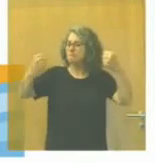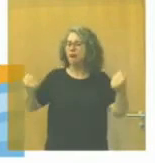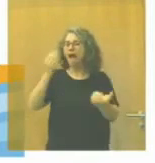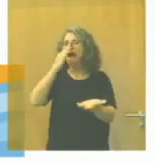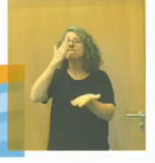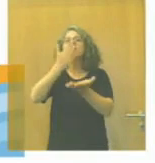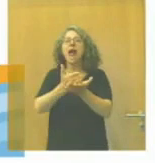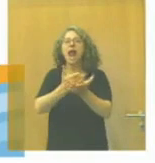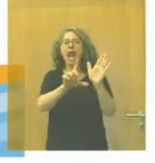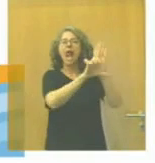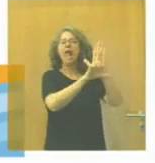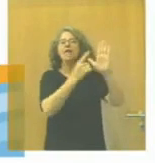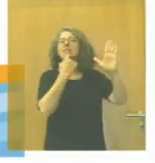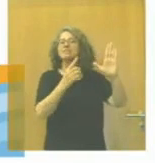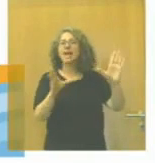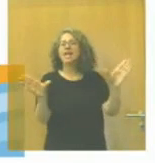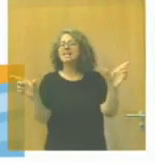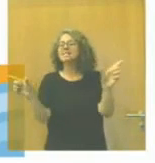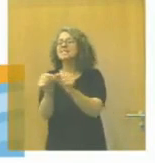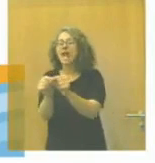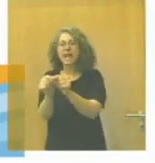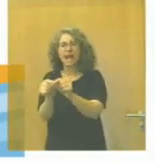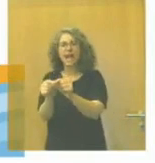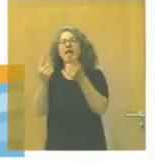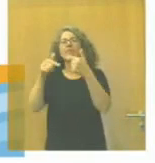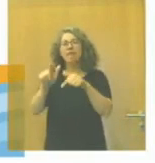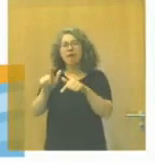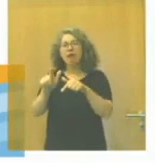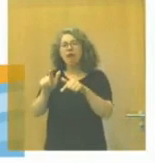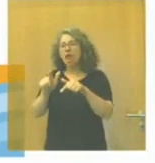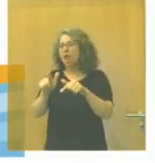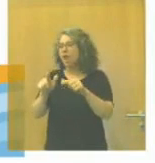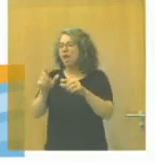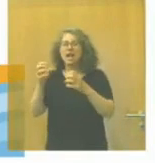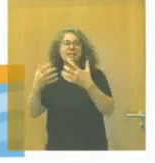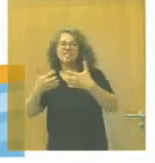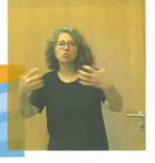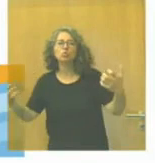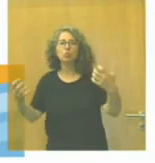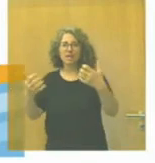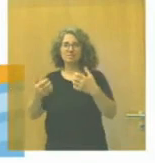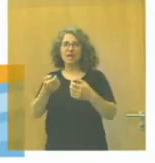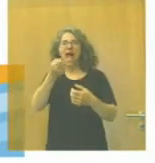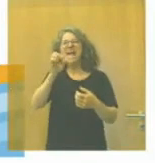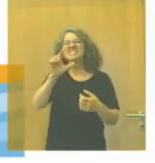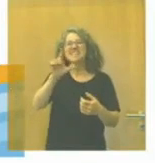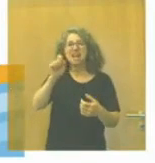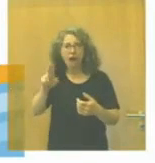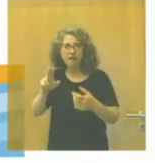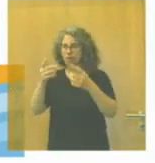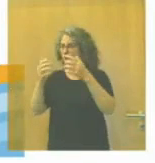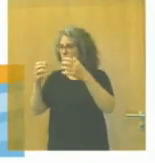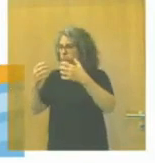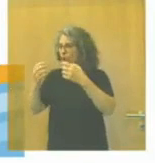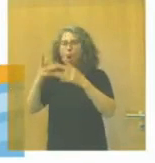ley en lo que es el cierre de las estructuras monovalentes y asilares. Y lo digo esto porque también en el área adolescente